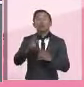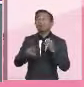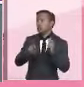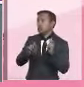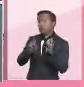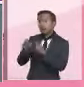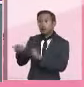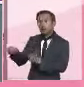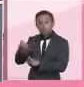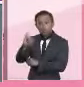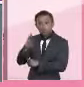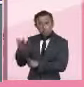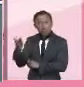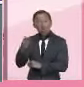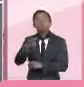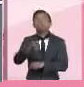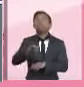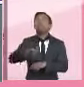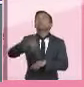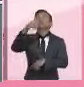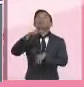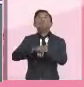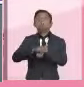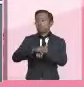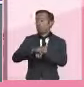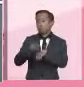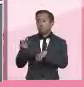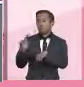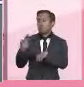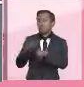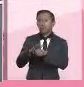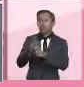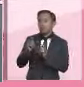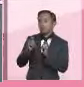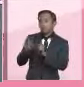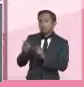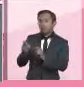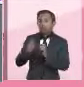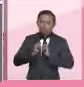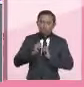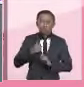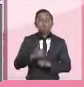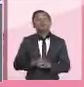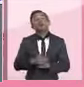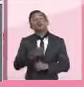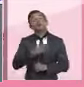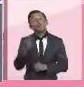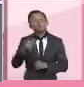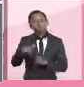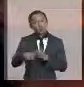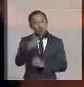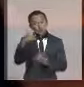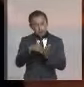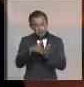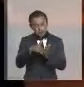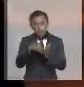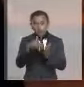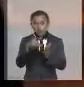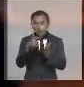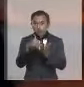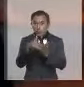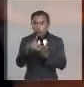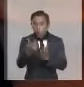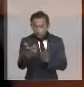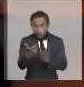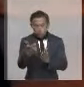usted. Bien. Adelante, candidato. 12 mil millones de pesos que si aquí los candidatos están de acuerdo, de regresárselo